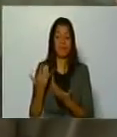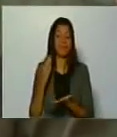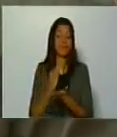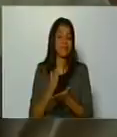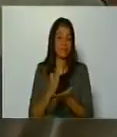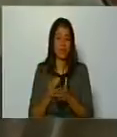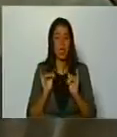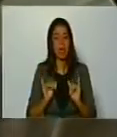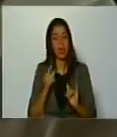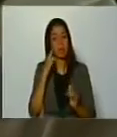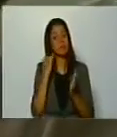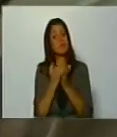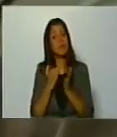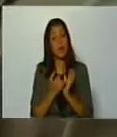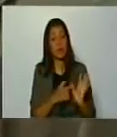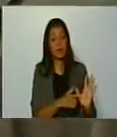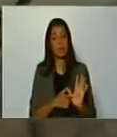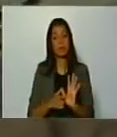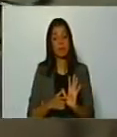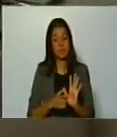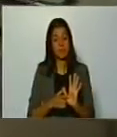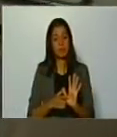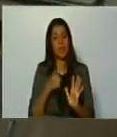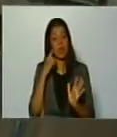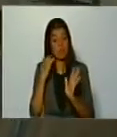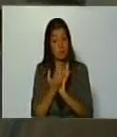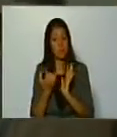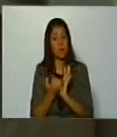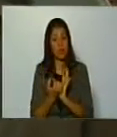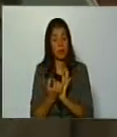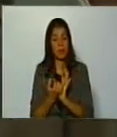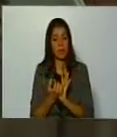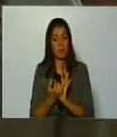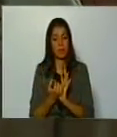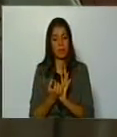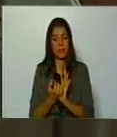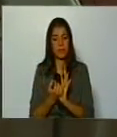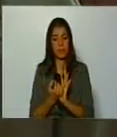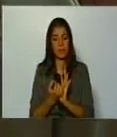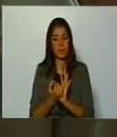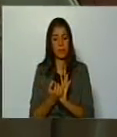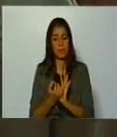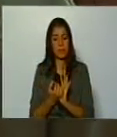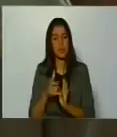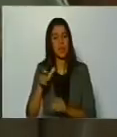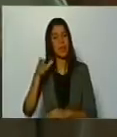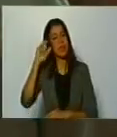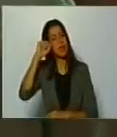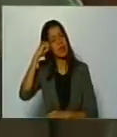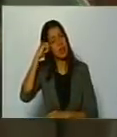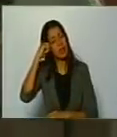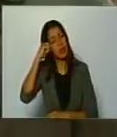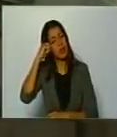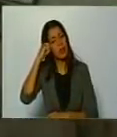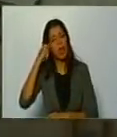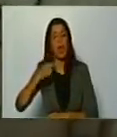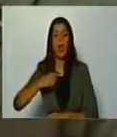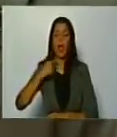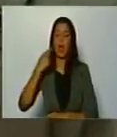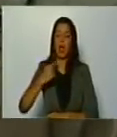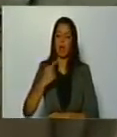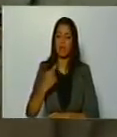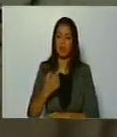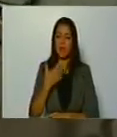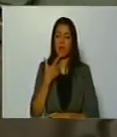y en el país. La mejor prueba es de que quien se para, y el país debe recordarlo, a decir al régimen le quedan